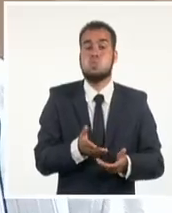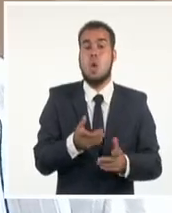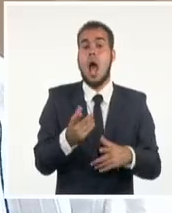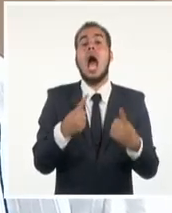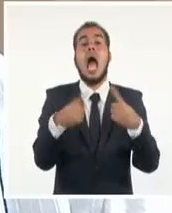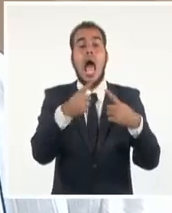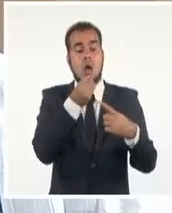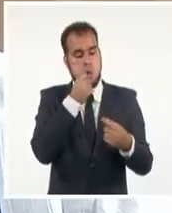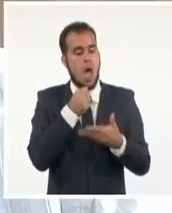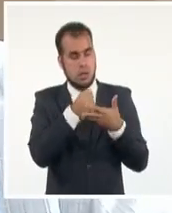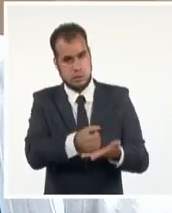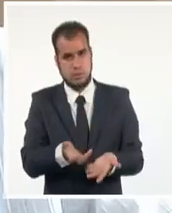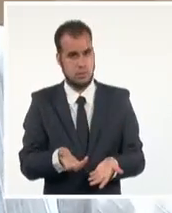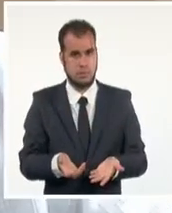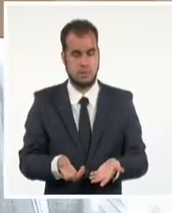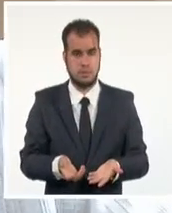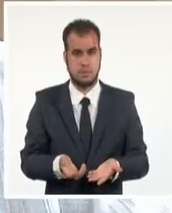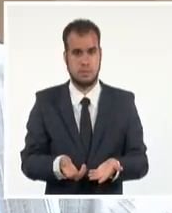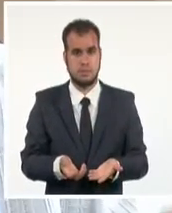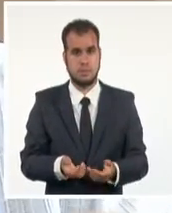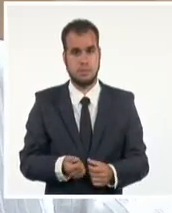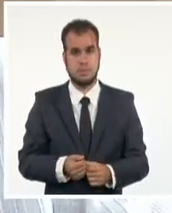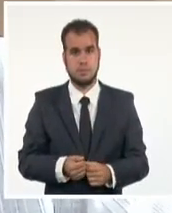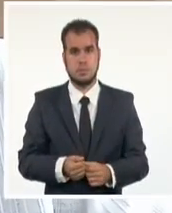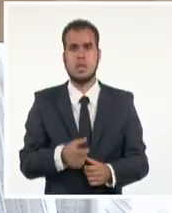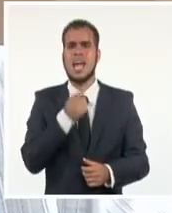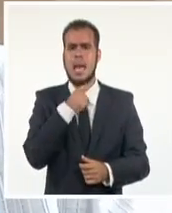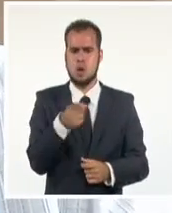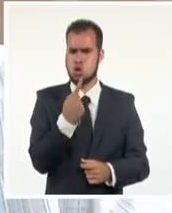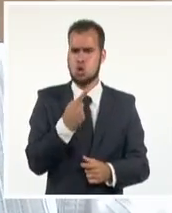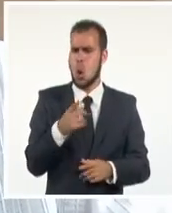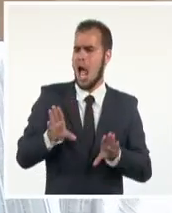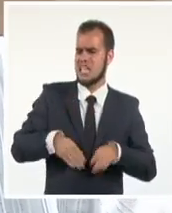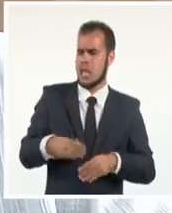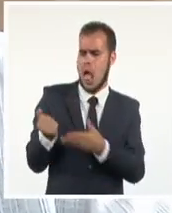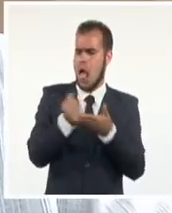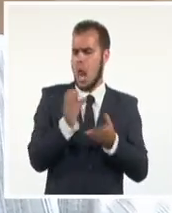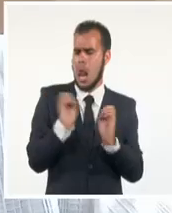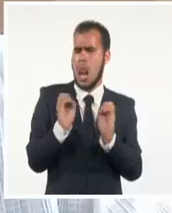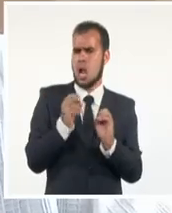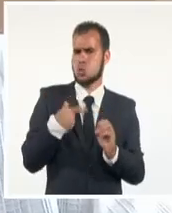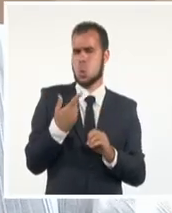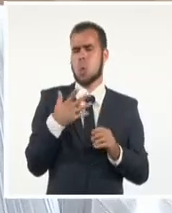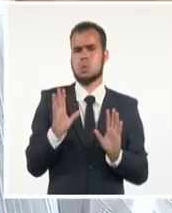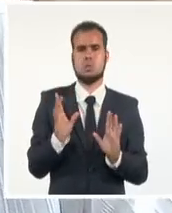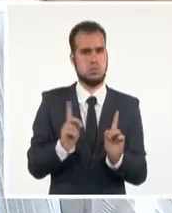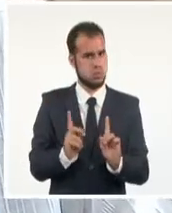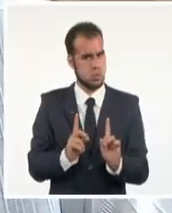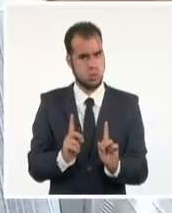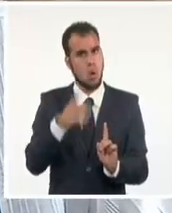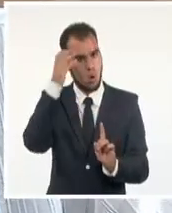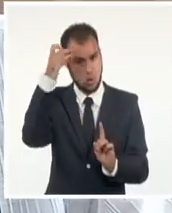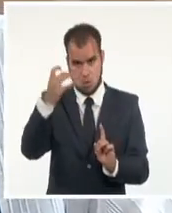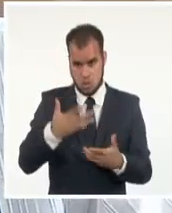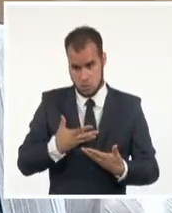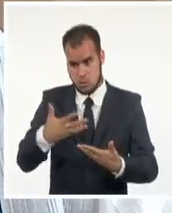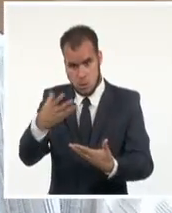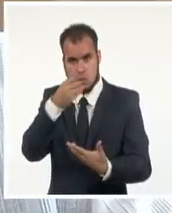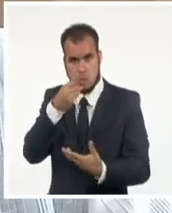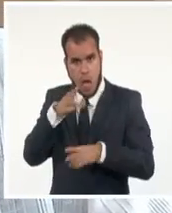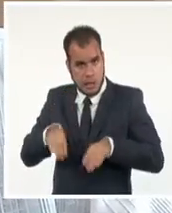coronavirus. Pero Donald Trump no es muy devoto que digamos, mucho menos de hacerle caso al sumo pontífice, y arreció el bloqueo con